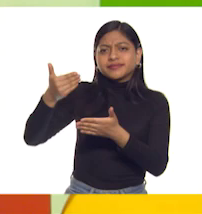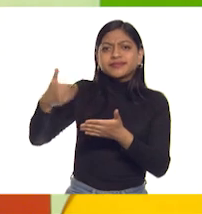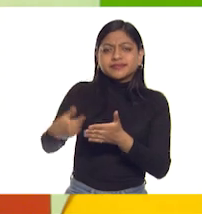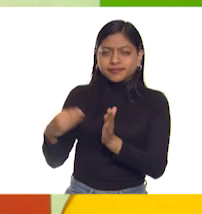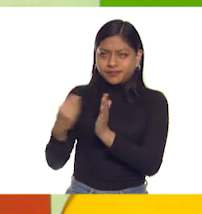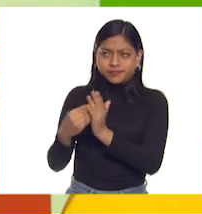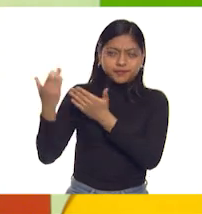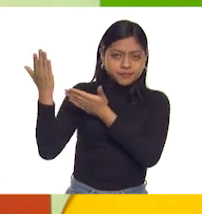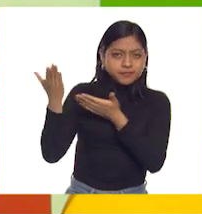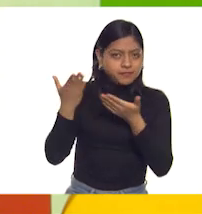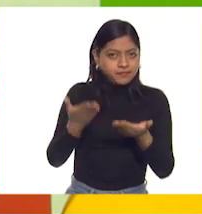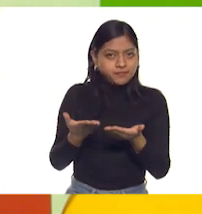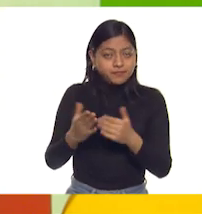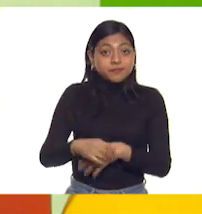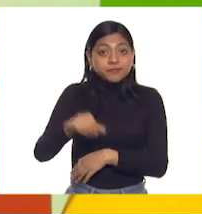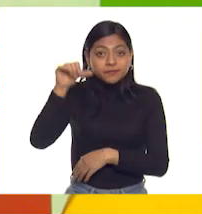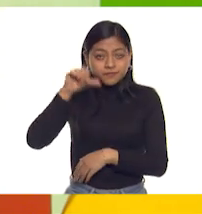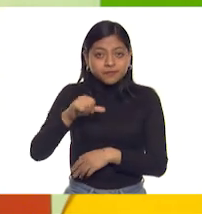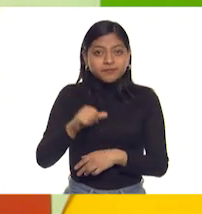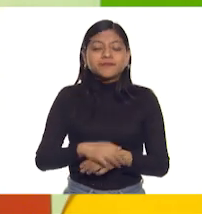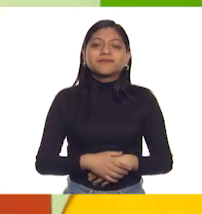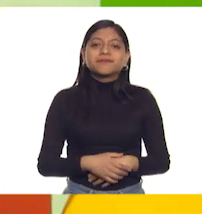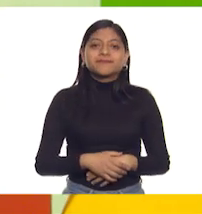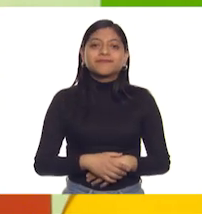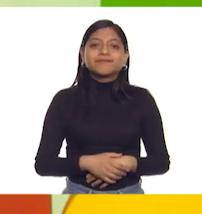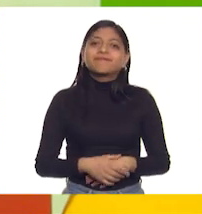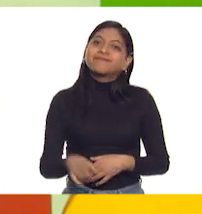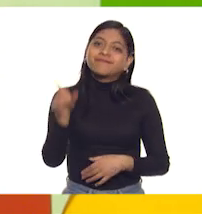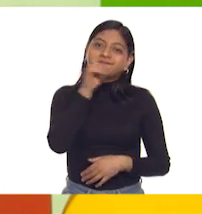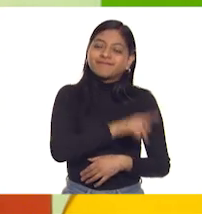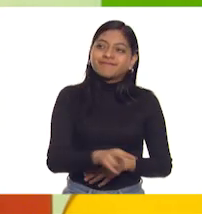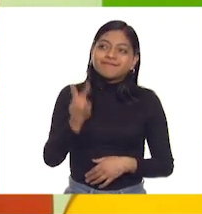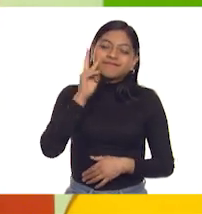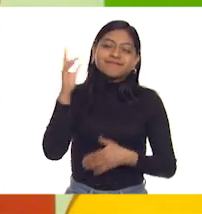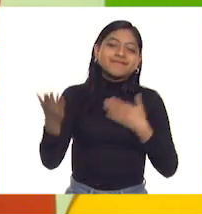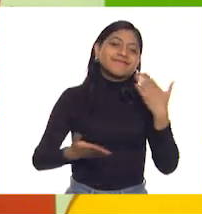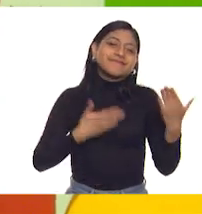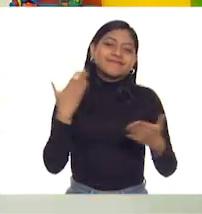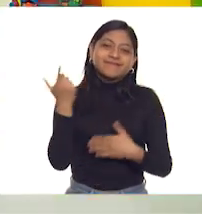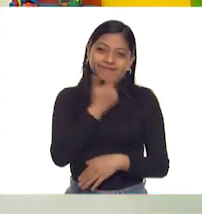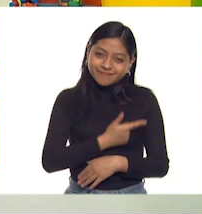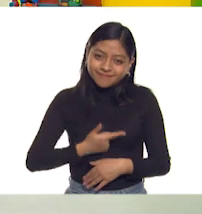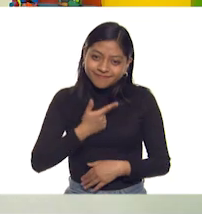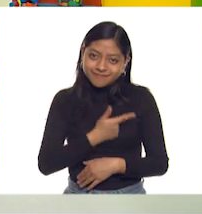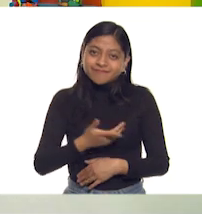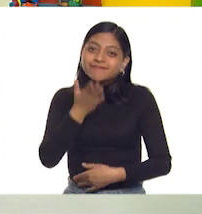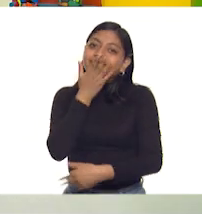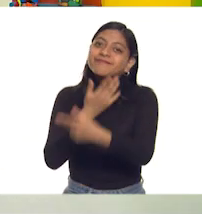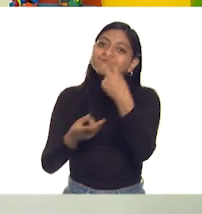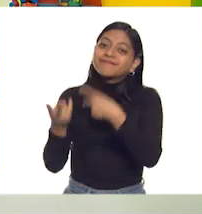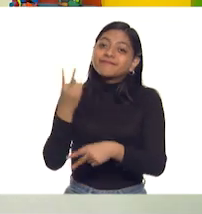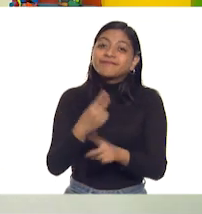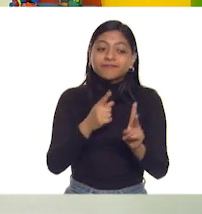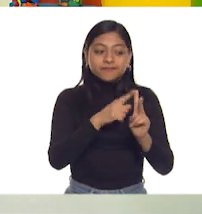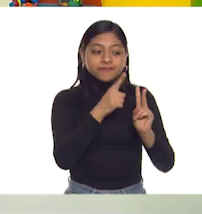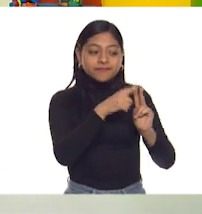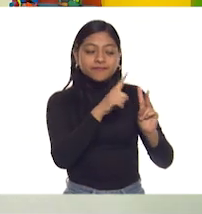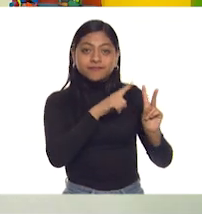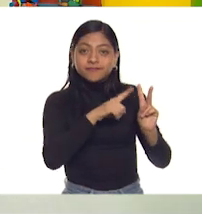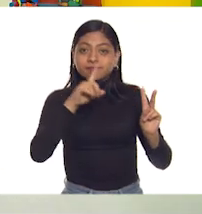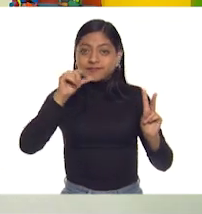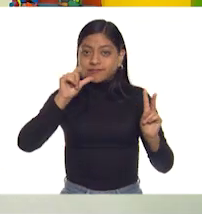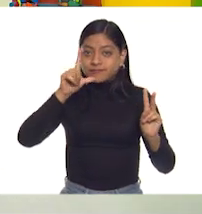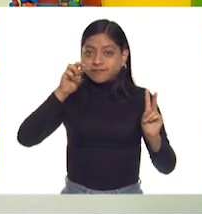en un programa anterior. Hoy los recibimos con muchísimo gusto. Ellos son Alma